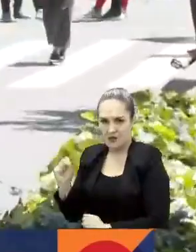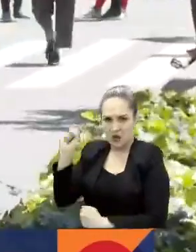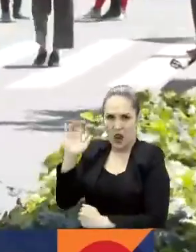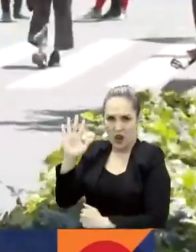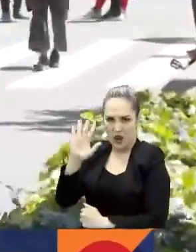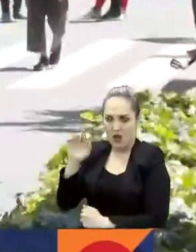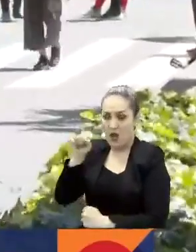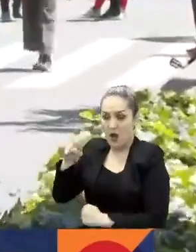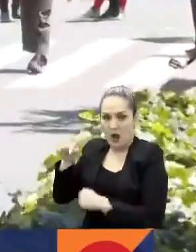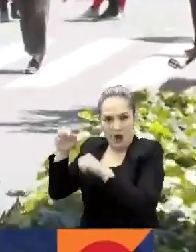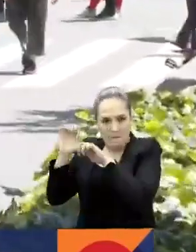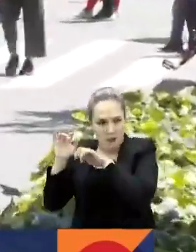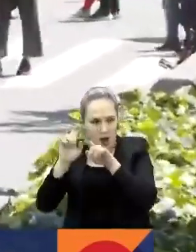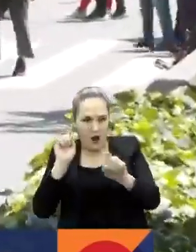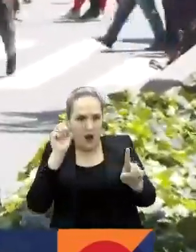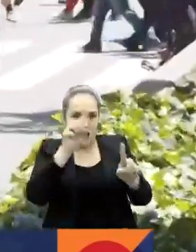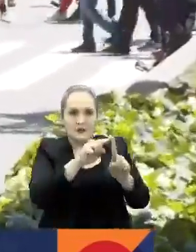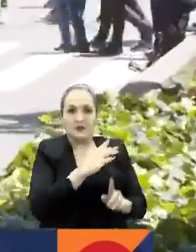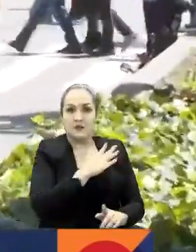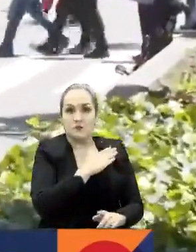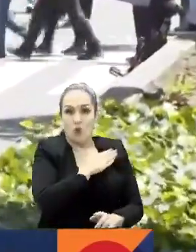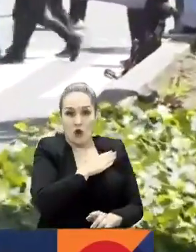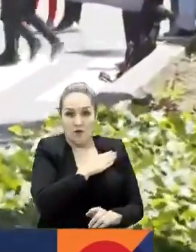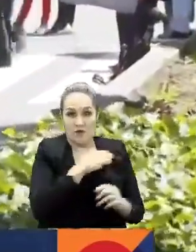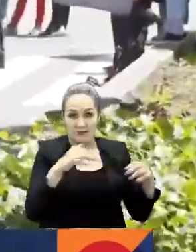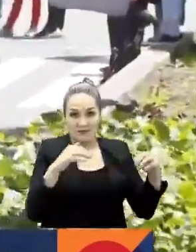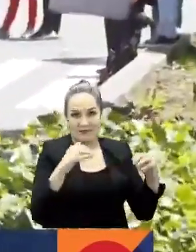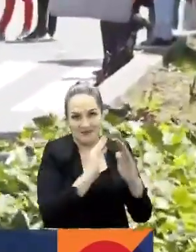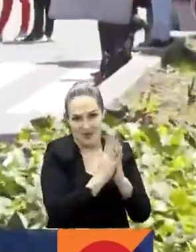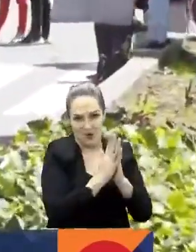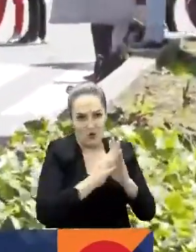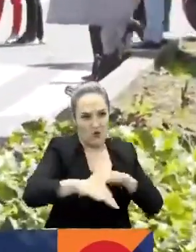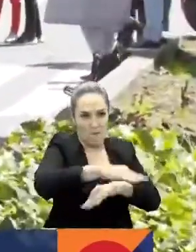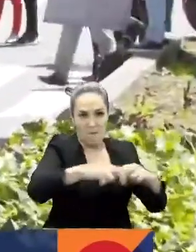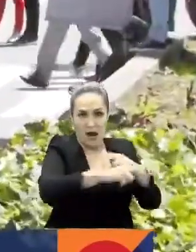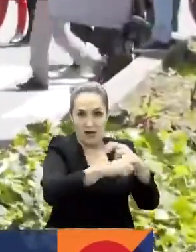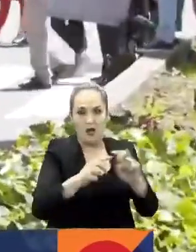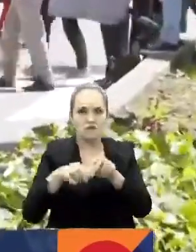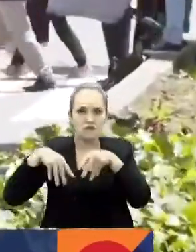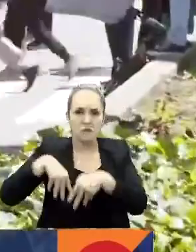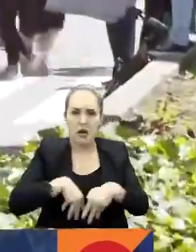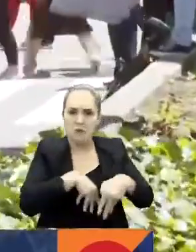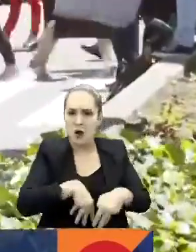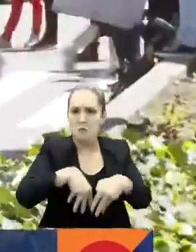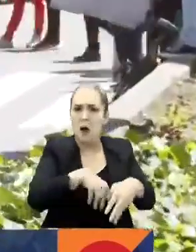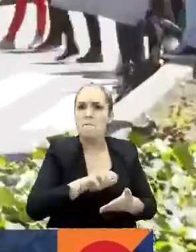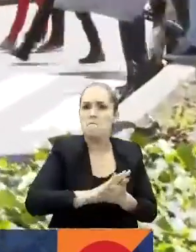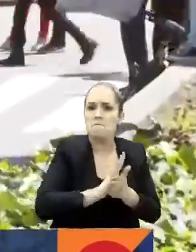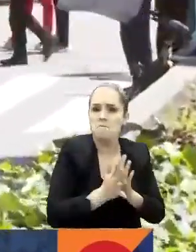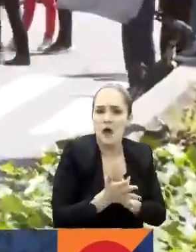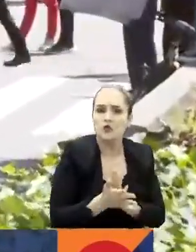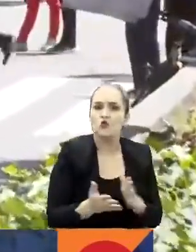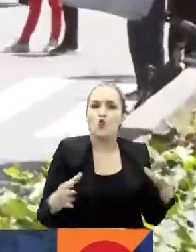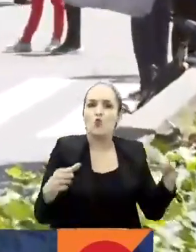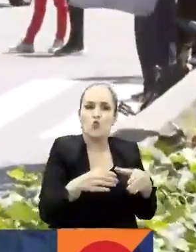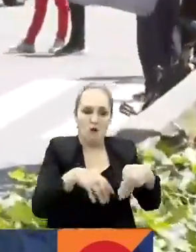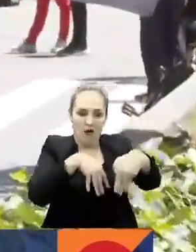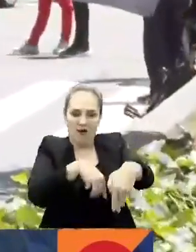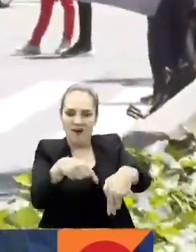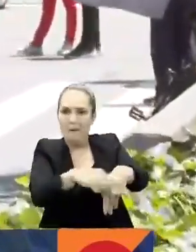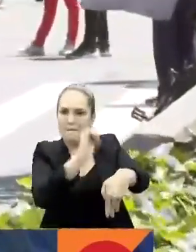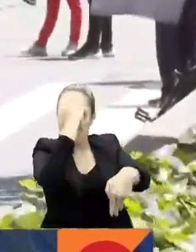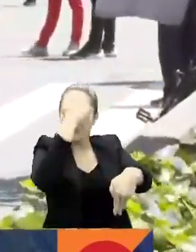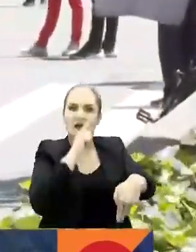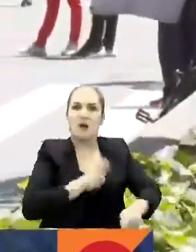de Bolívar, con muestras artísticas. Hasta el momento se ha llevado a cabo de manera pacífica. La barricada va liderando esta movilización en esta